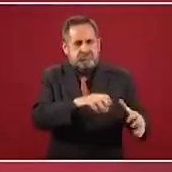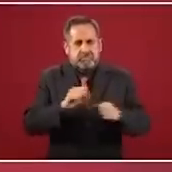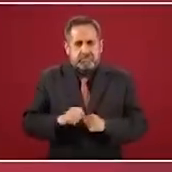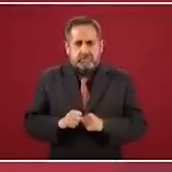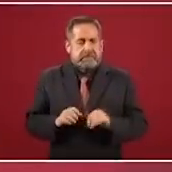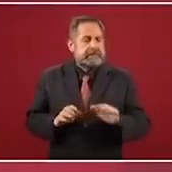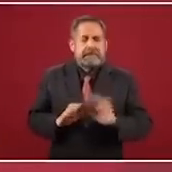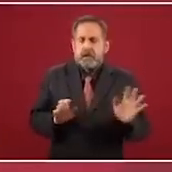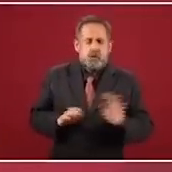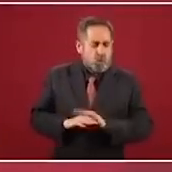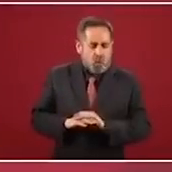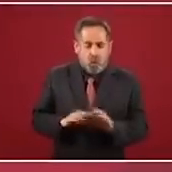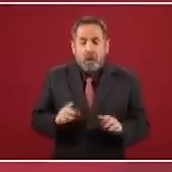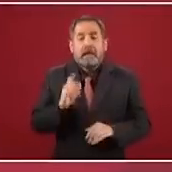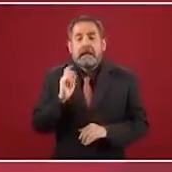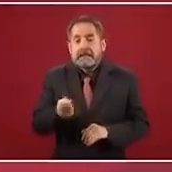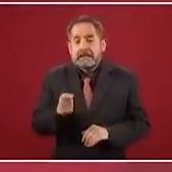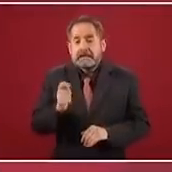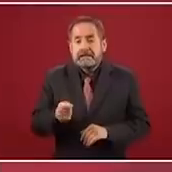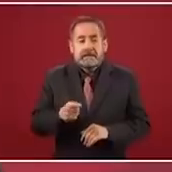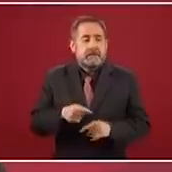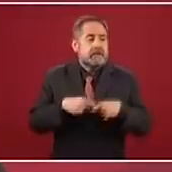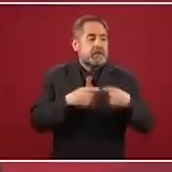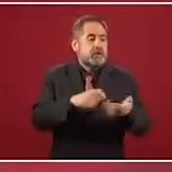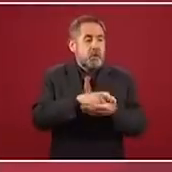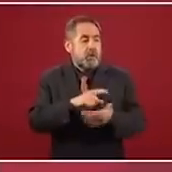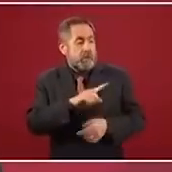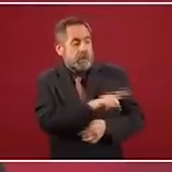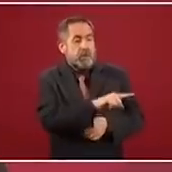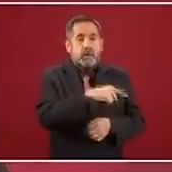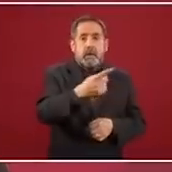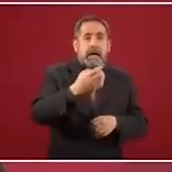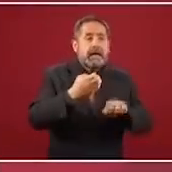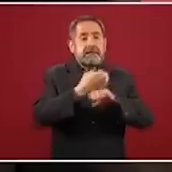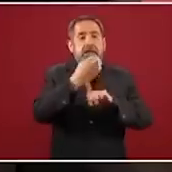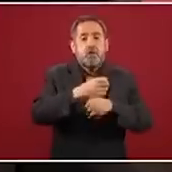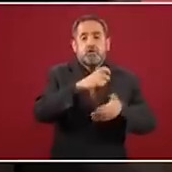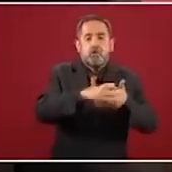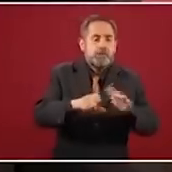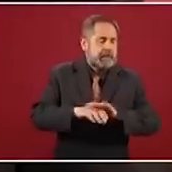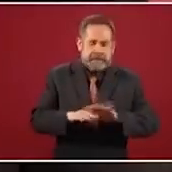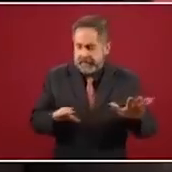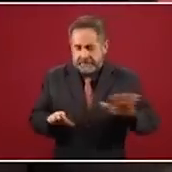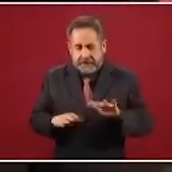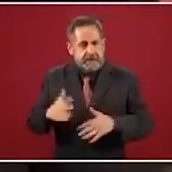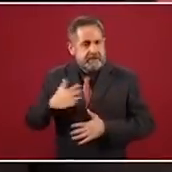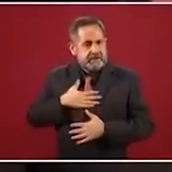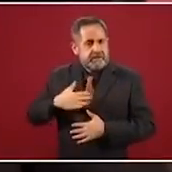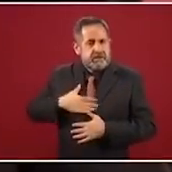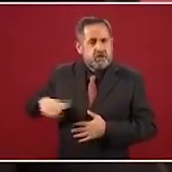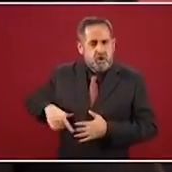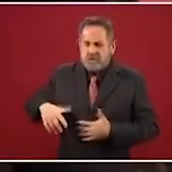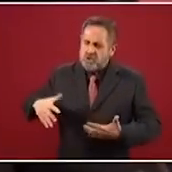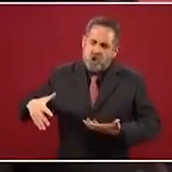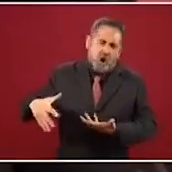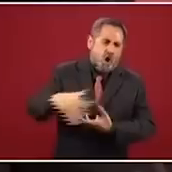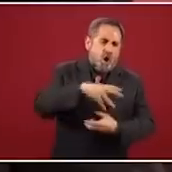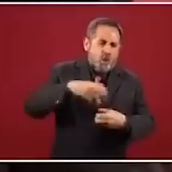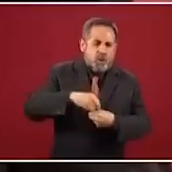se permite para la mayoría de los insumos esta compra por los estados. Y por eso es importante, tiene que ver con lo que